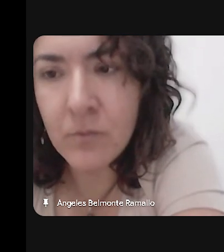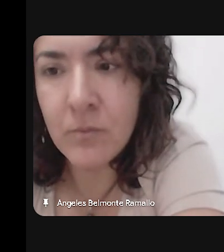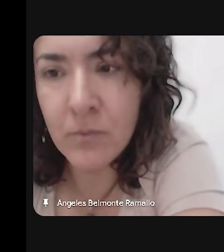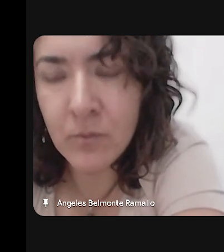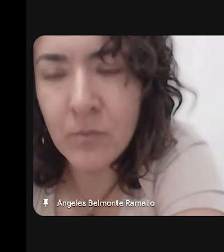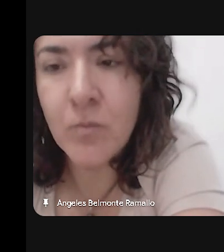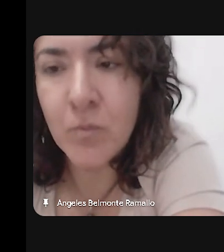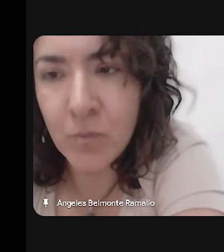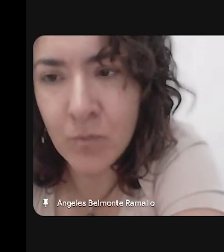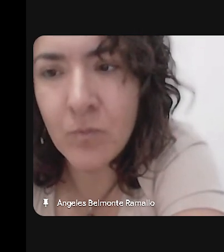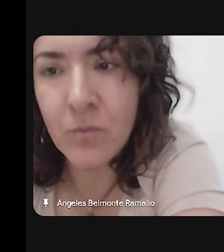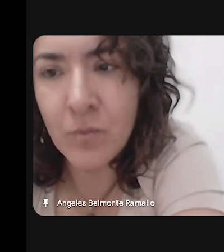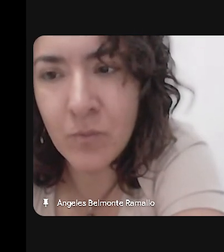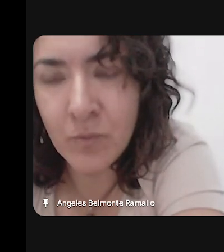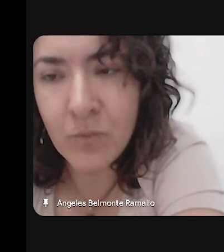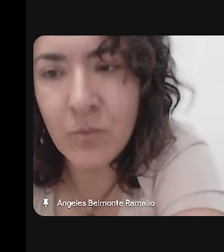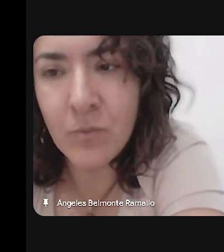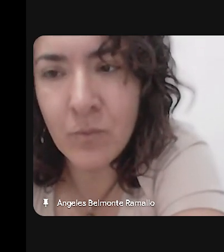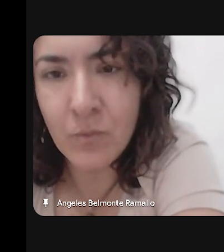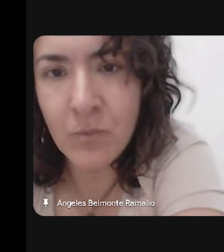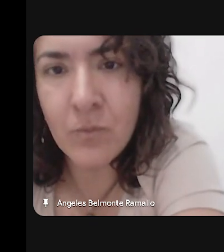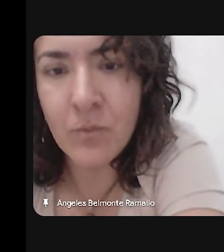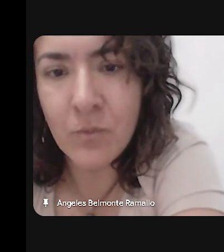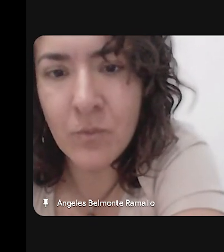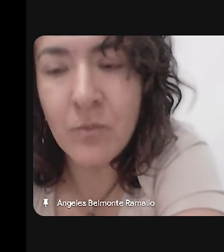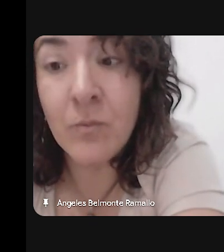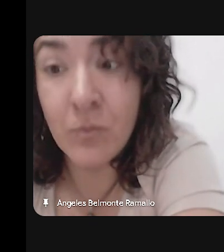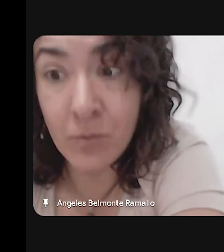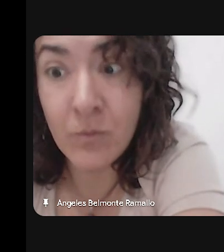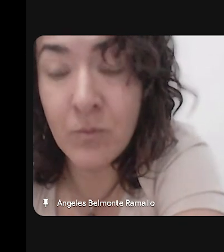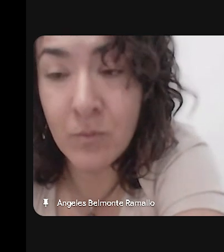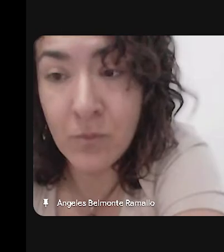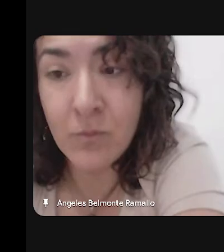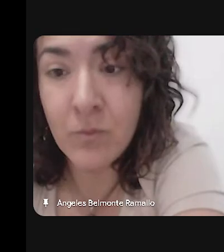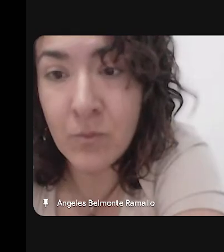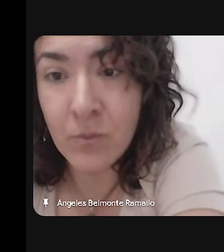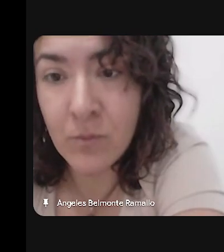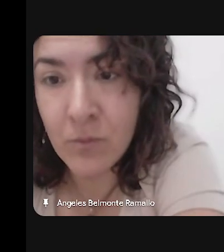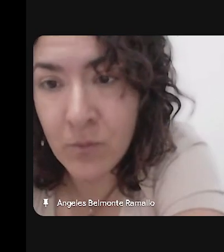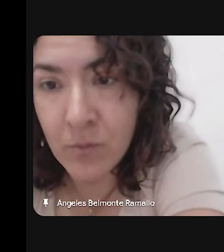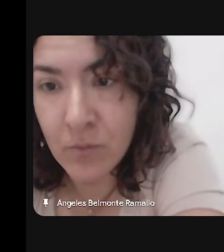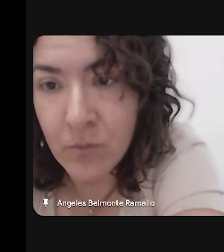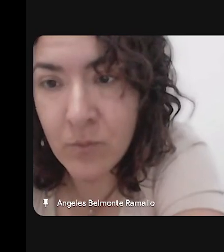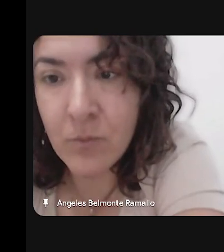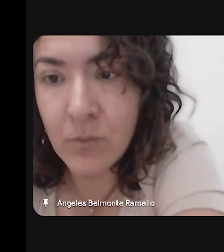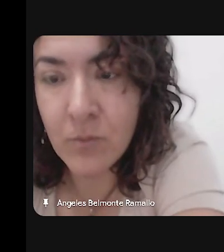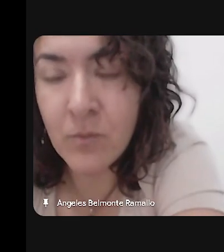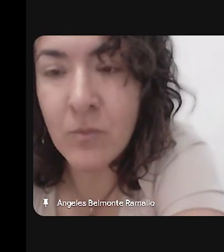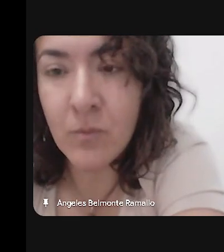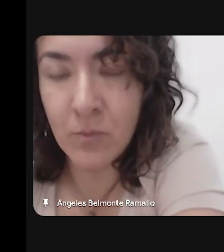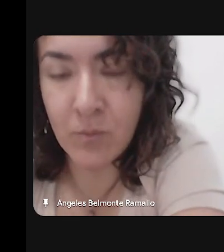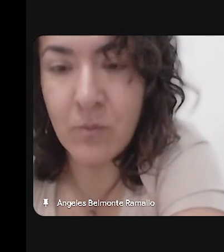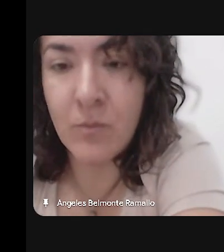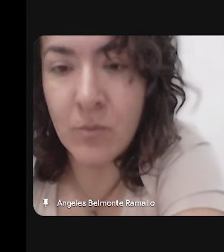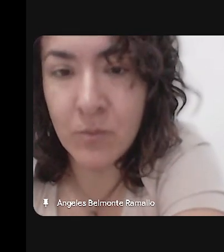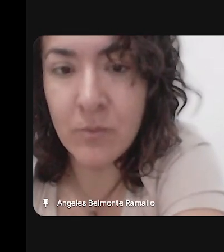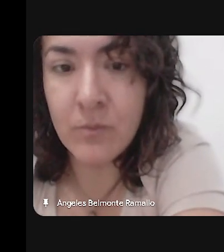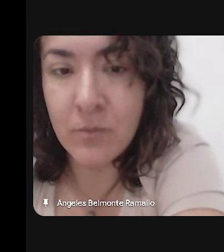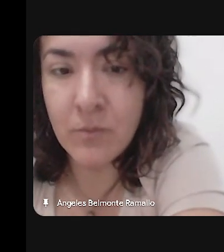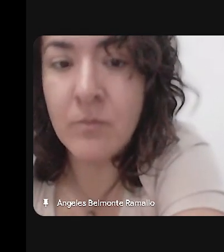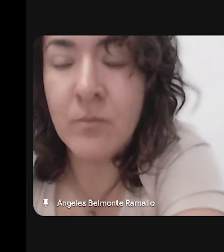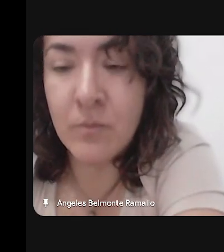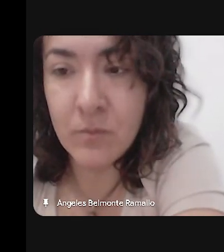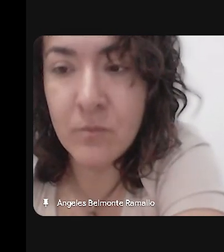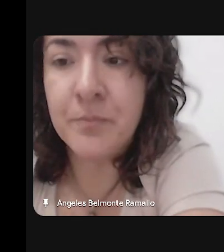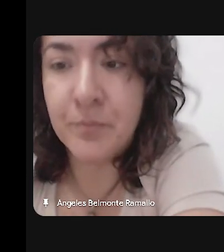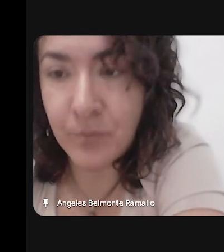pasar de a uno al frente y que todos miremos al compañero, sobre todo mirar la postura y las ubicaciones de las